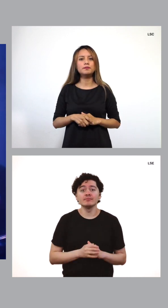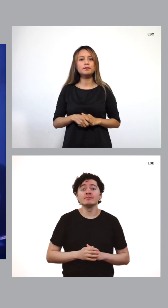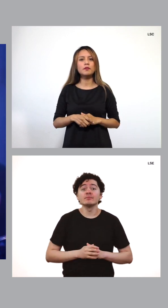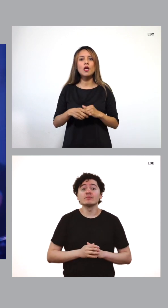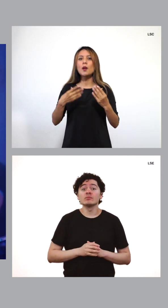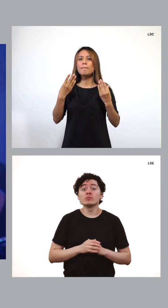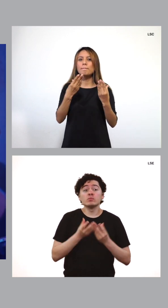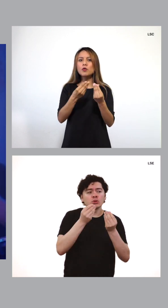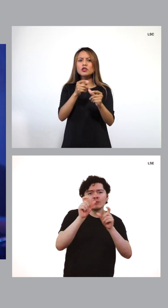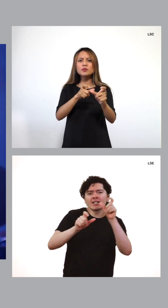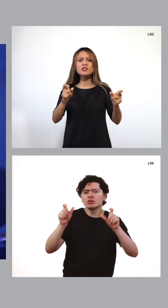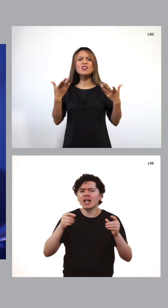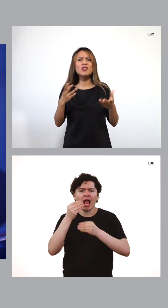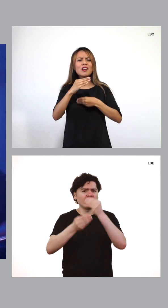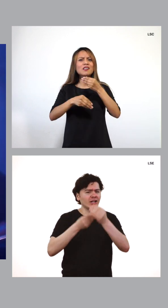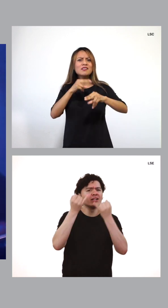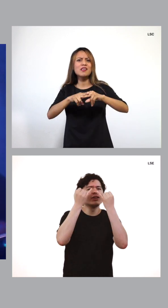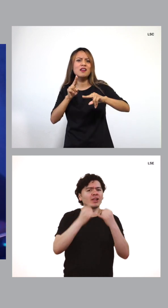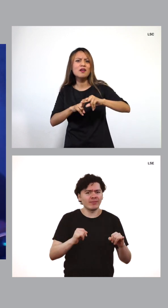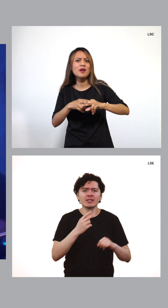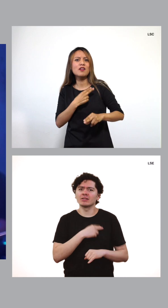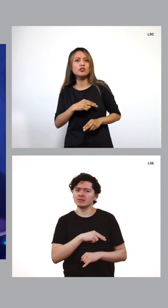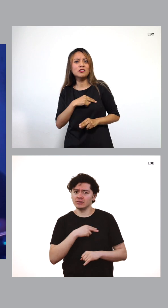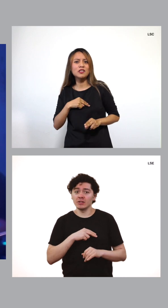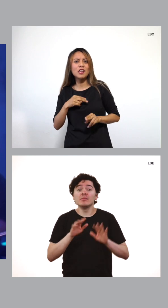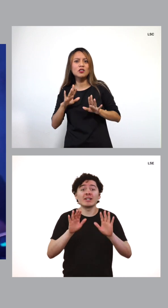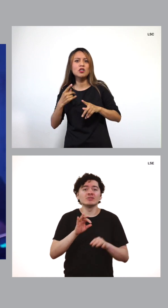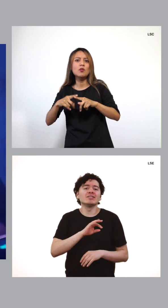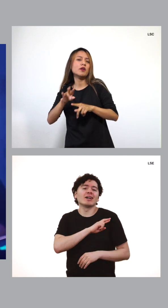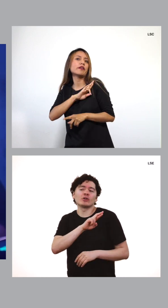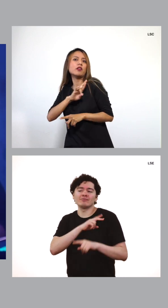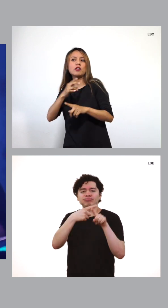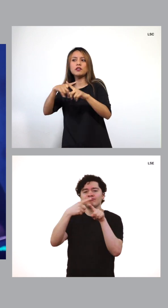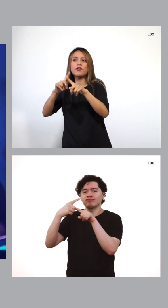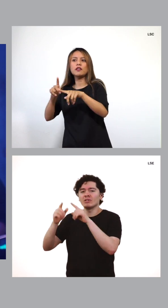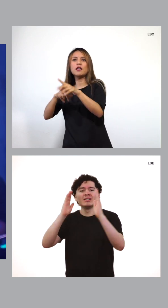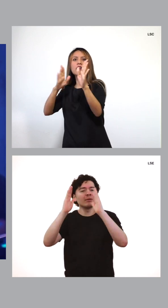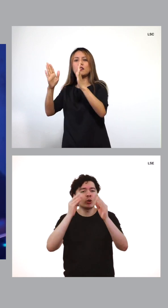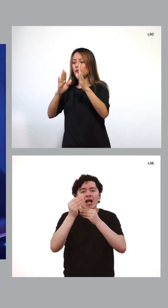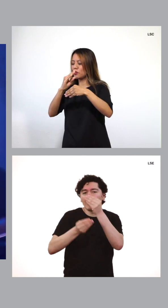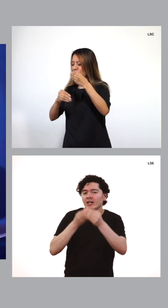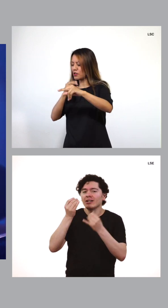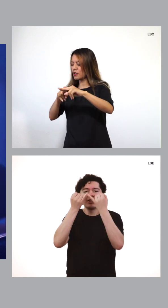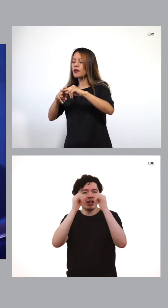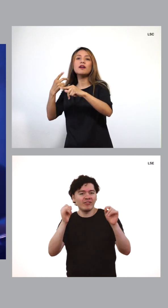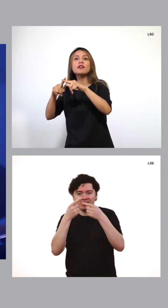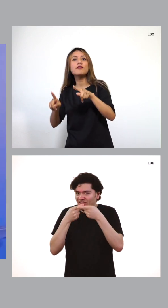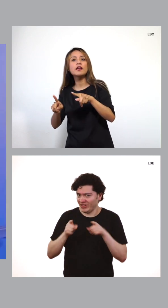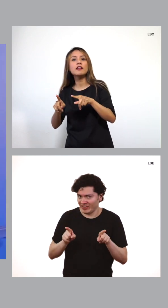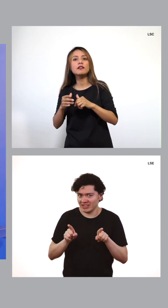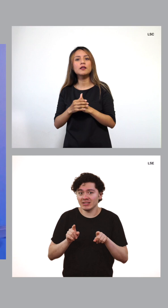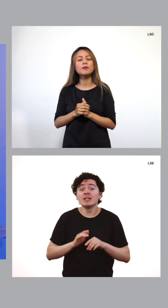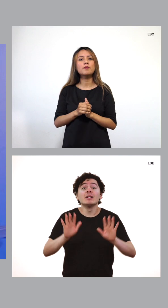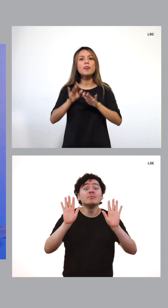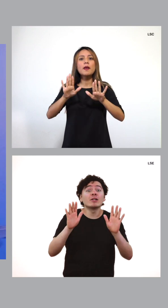quizás rusos, ortodoxos o griegos que celebran más tarde la Semana Santa, es un jaleo, no nos ponemos de acuerdo, pero al final es toda la